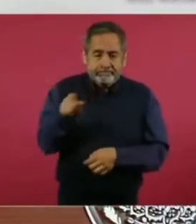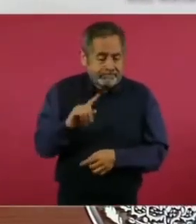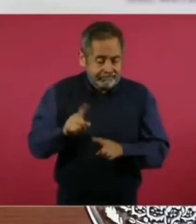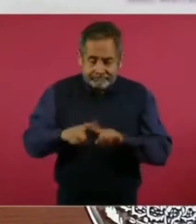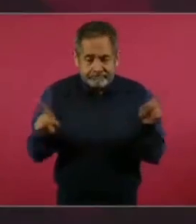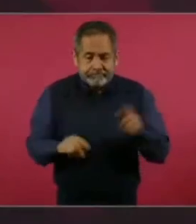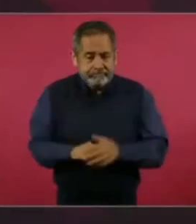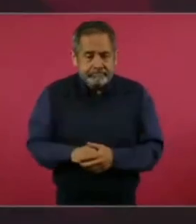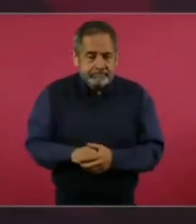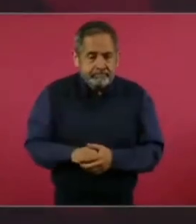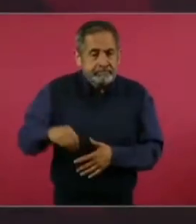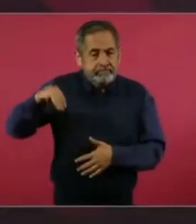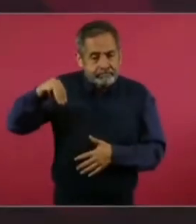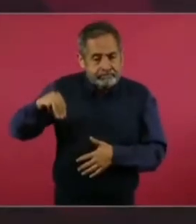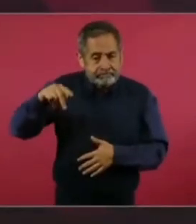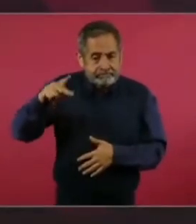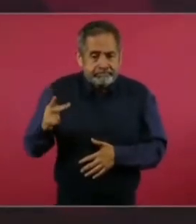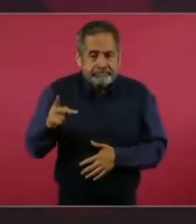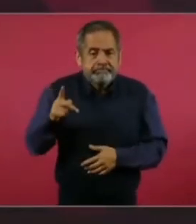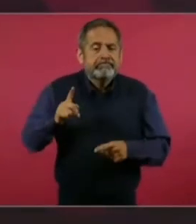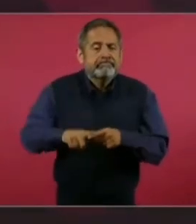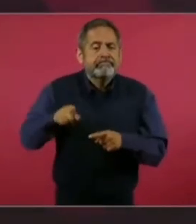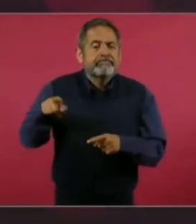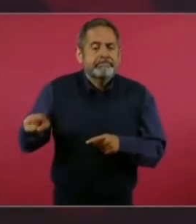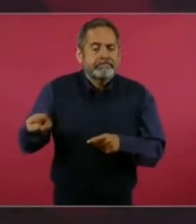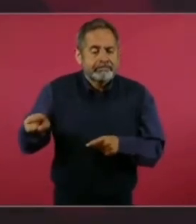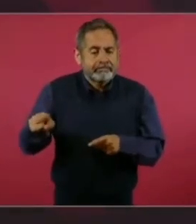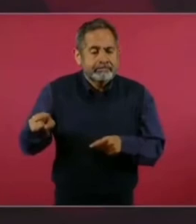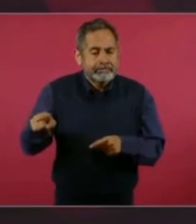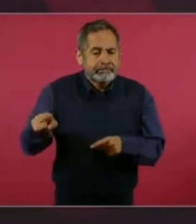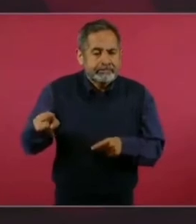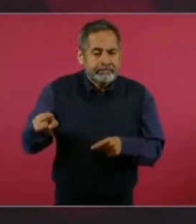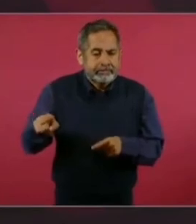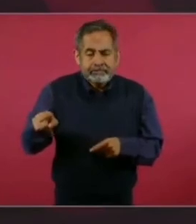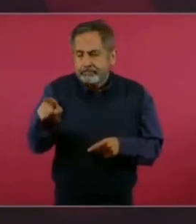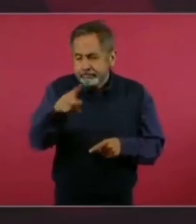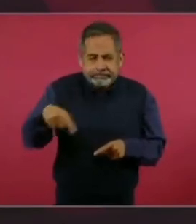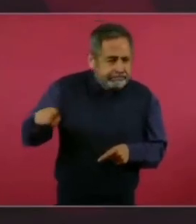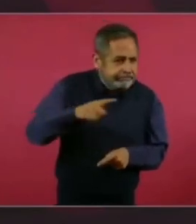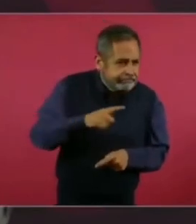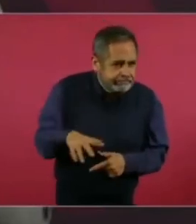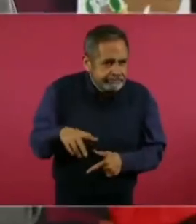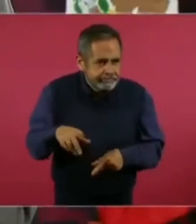El Ministerio Público, para detener a alguien,